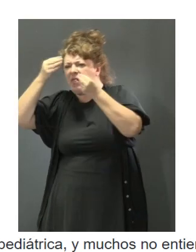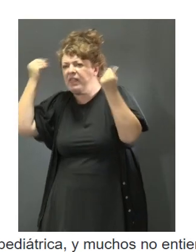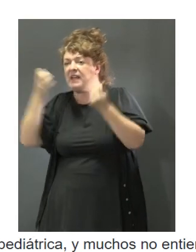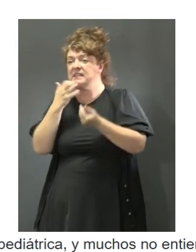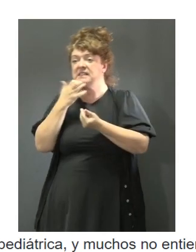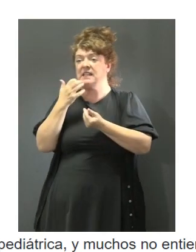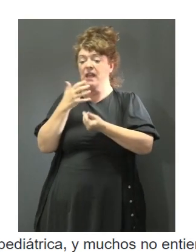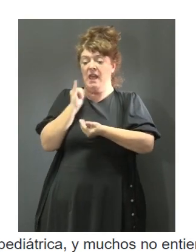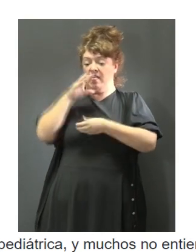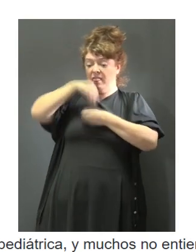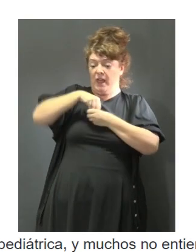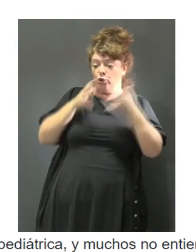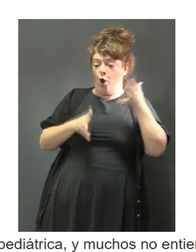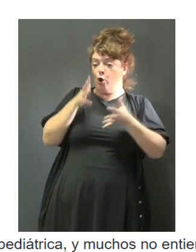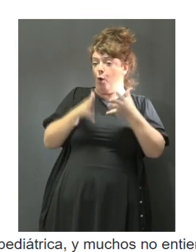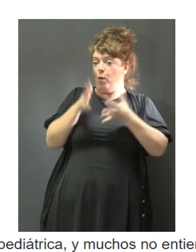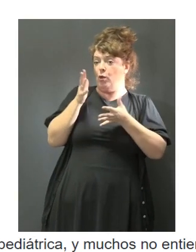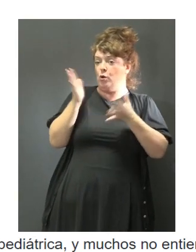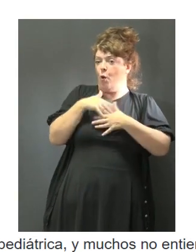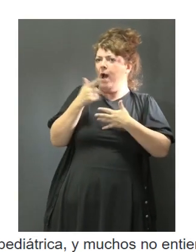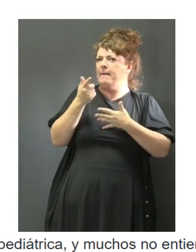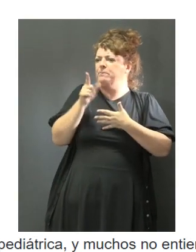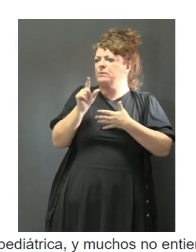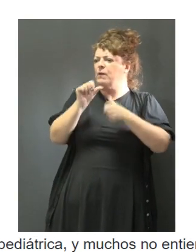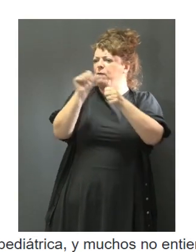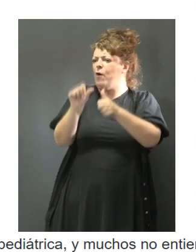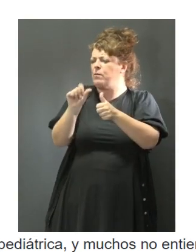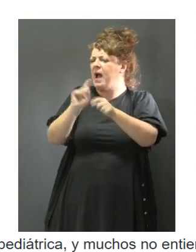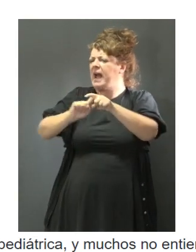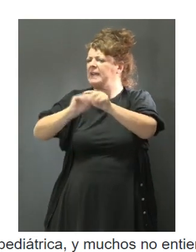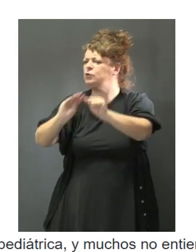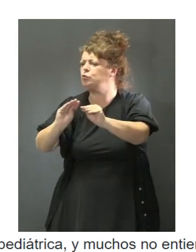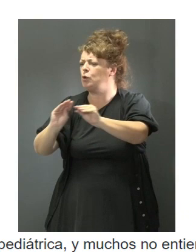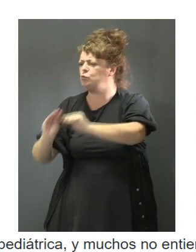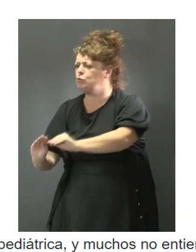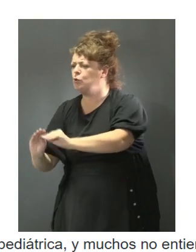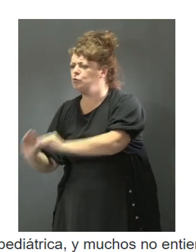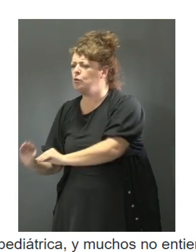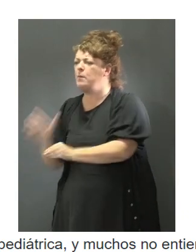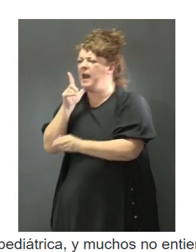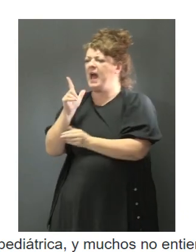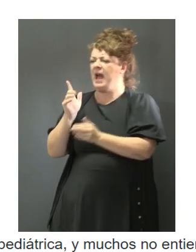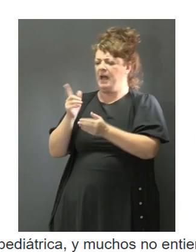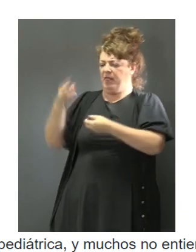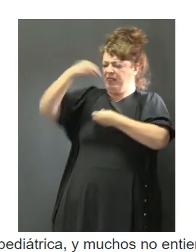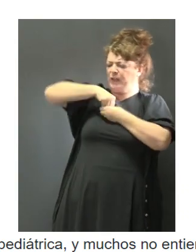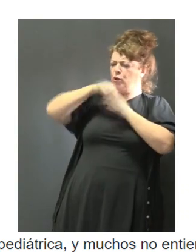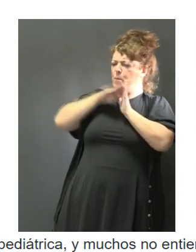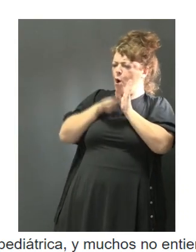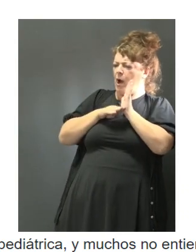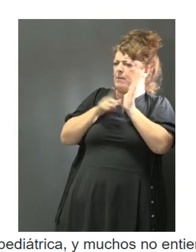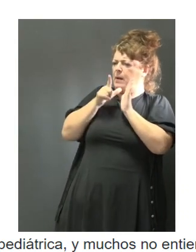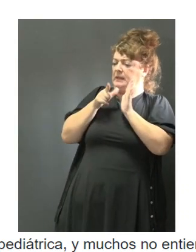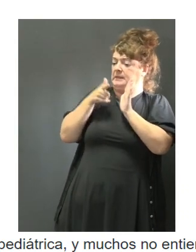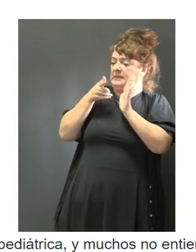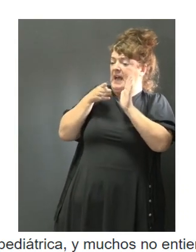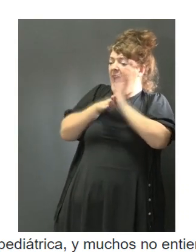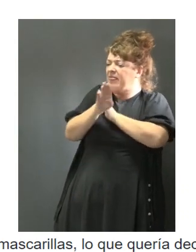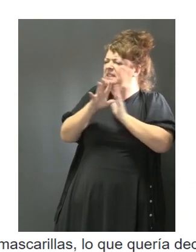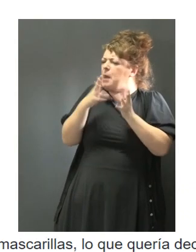si no disponemos o no se tienen en cuenta esos sectores a la hora de el entrenamiento de los sistemas y todo eso. Eso tiene que ver con la accesibilidad un